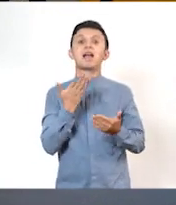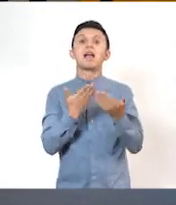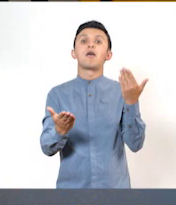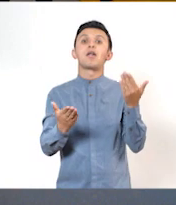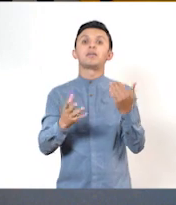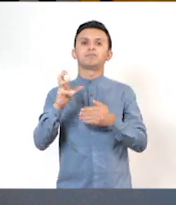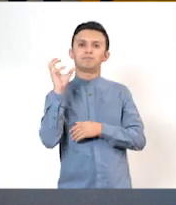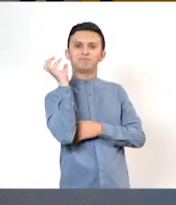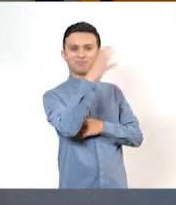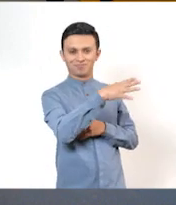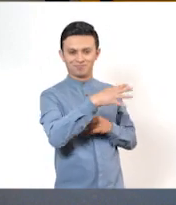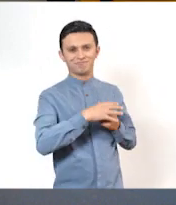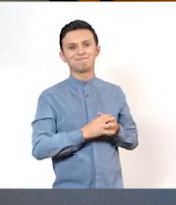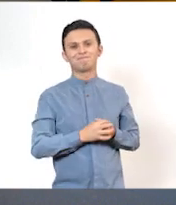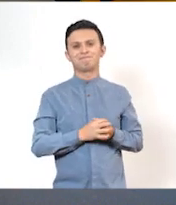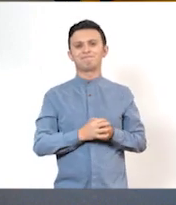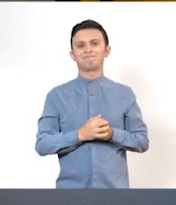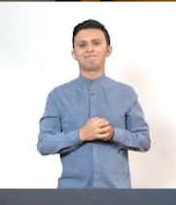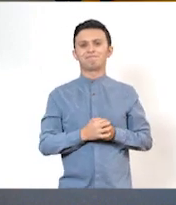Va el estambre.